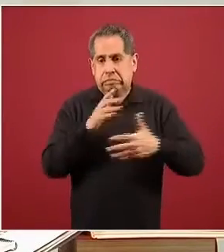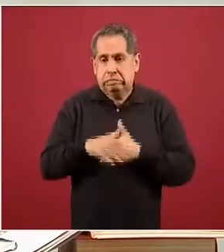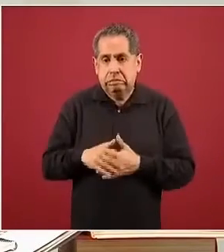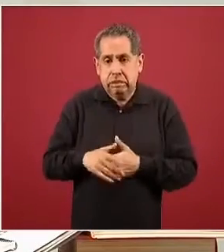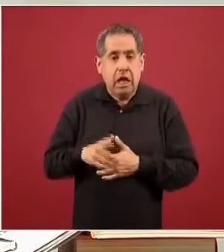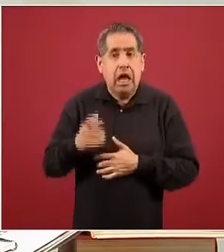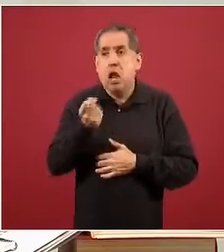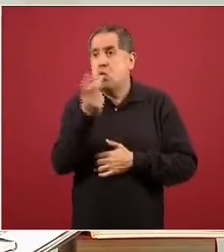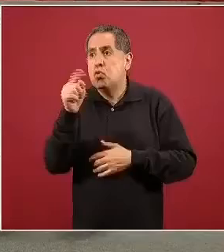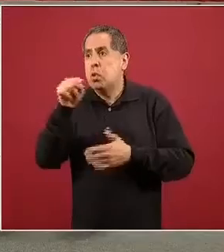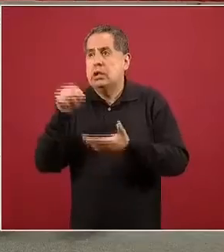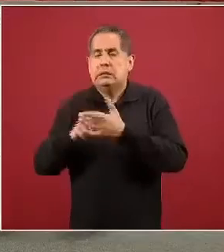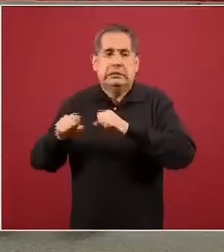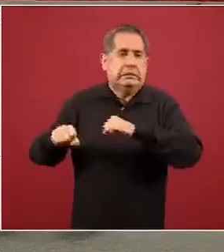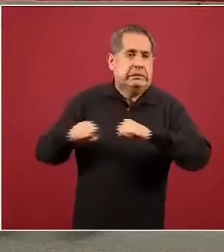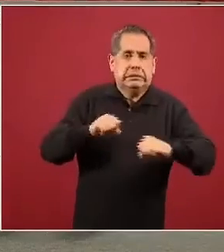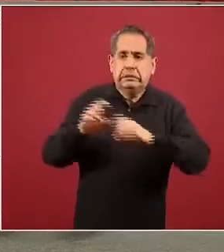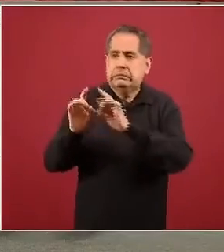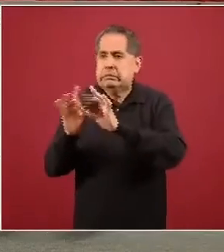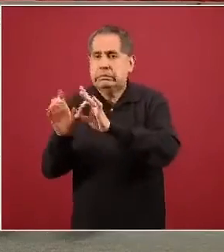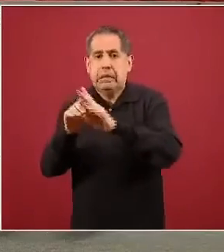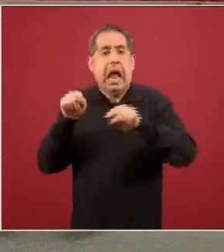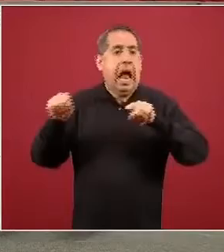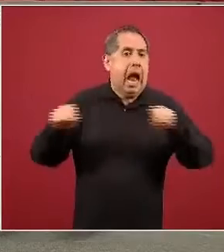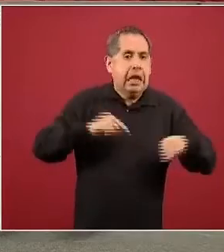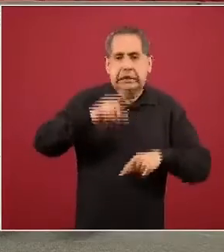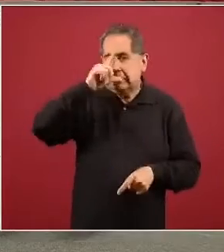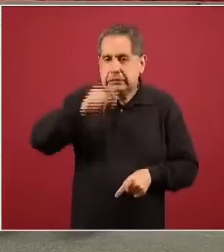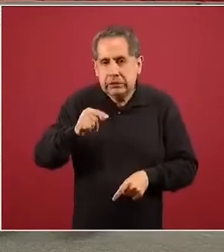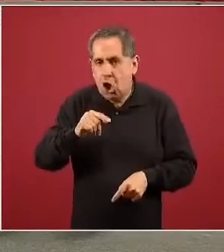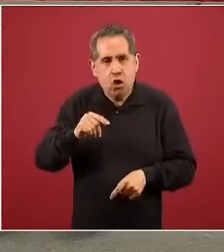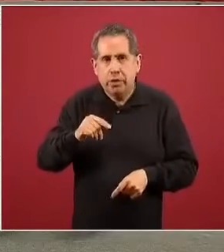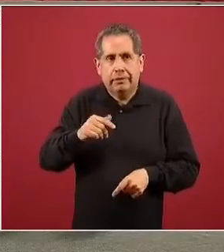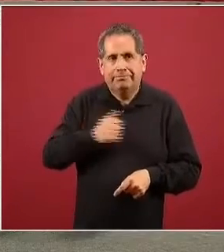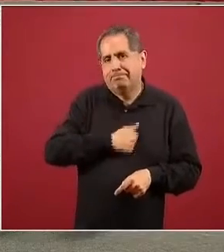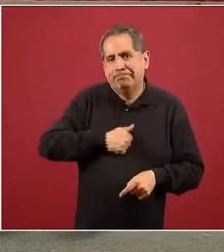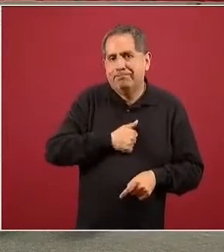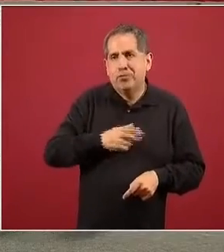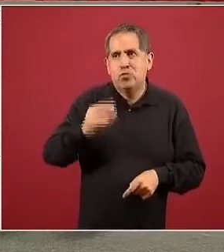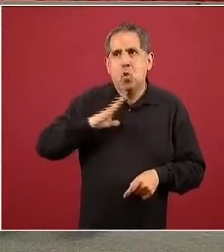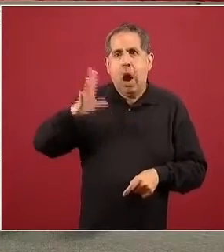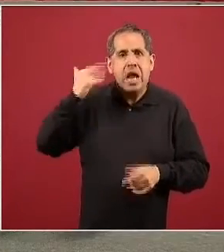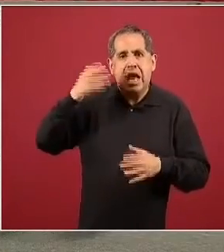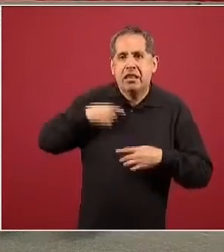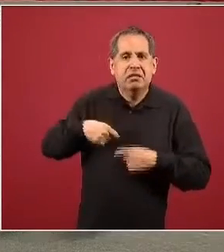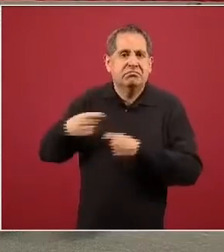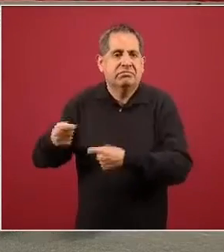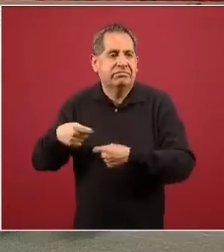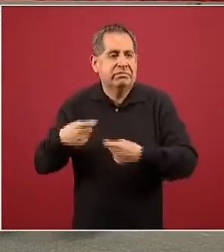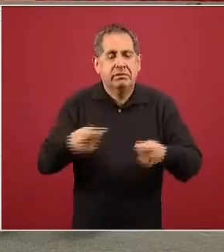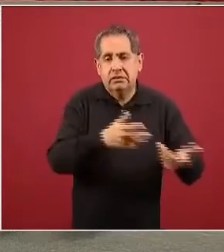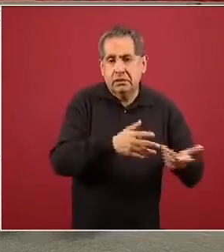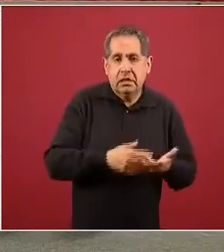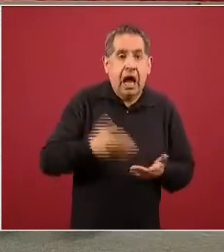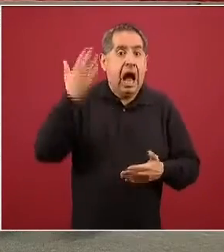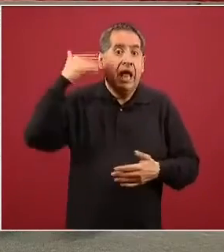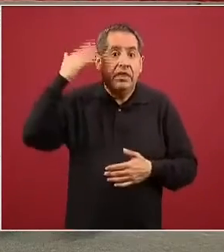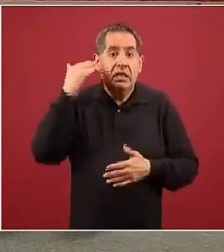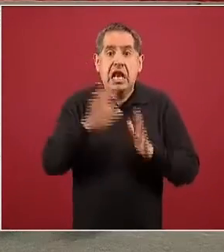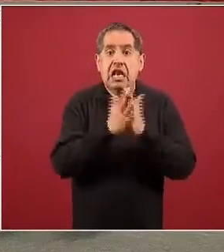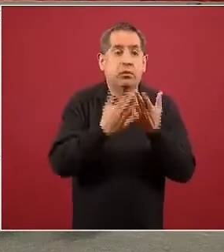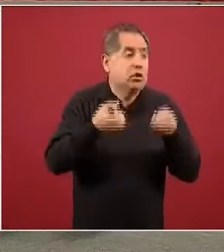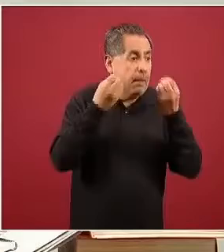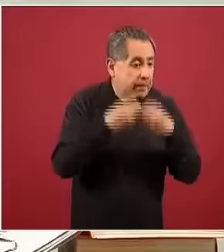sismos en algunas regiones, y en esos lugares, desafortunadamente, suele ocurrir que se pierden los libros o que